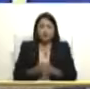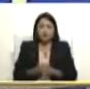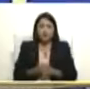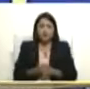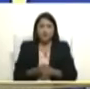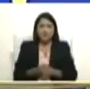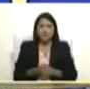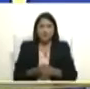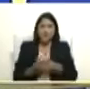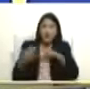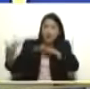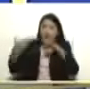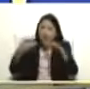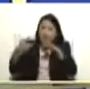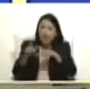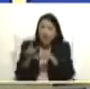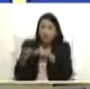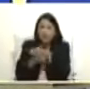Guyana.